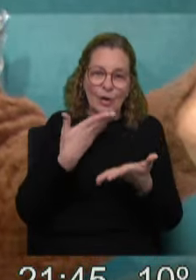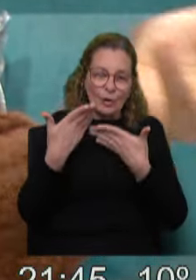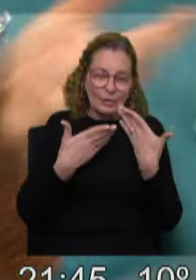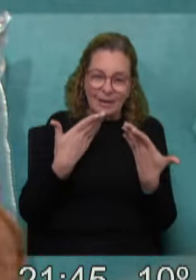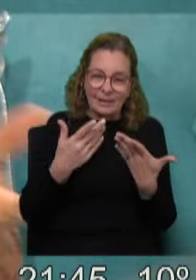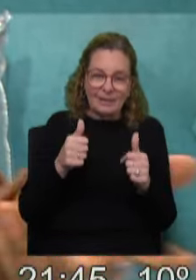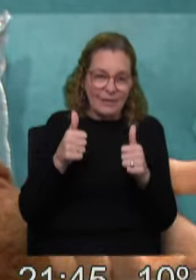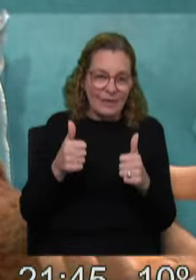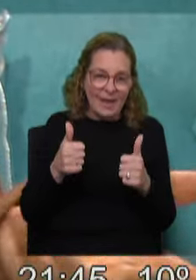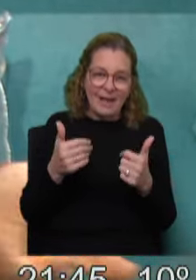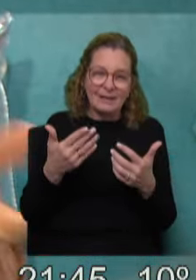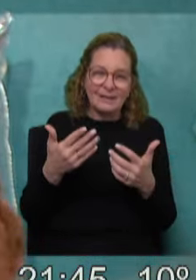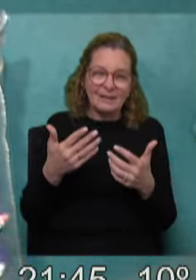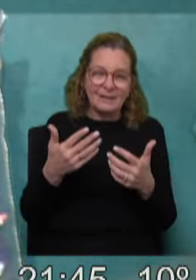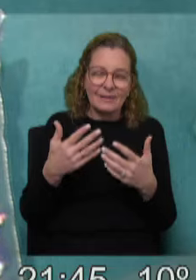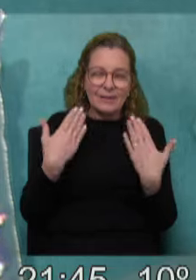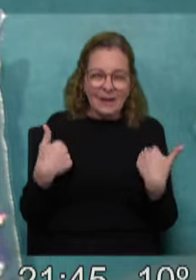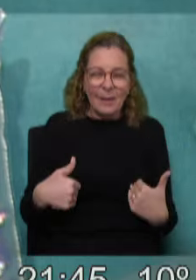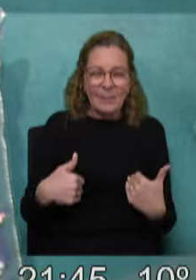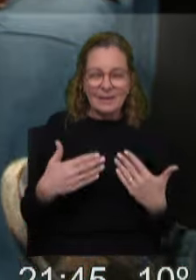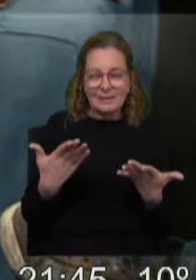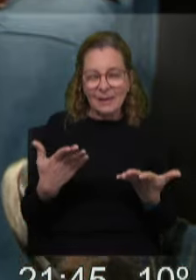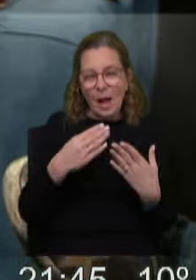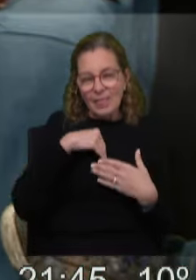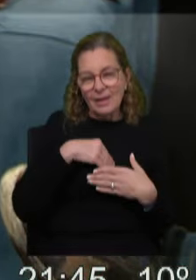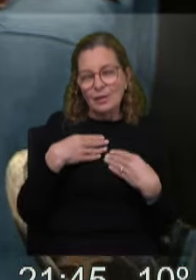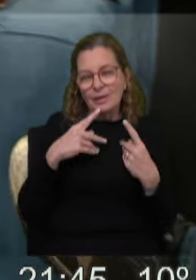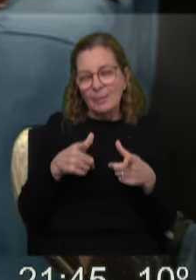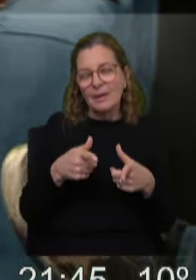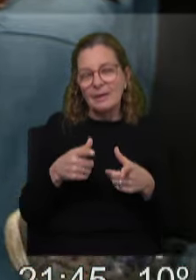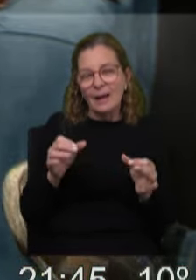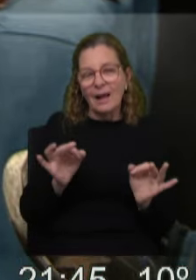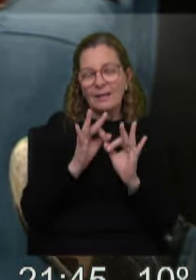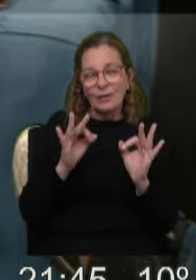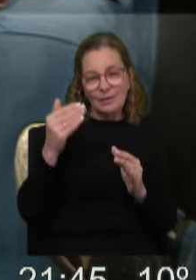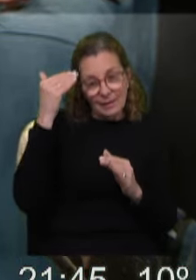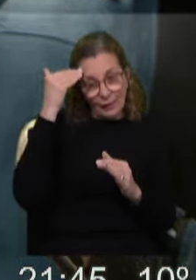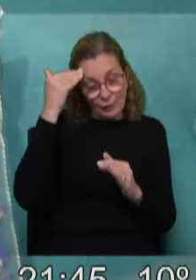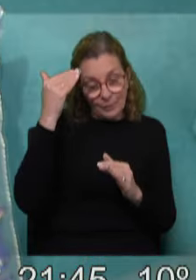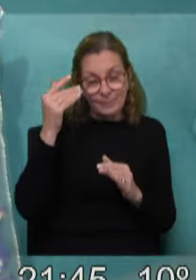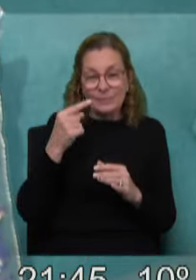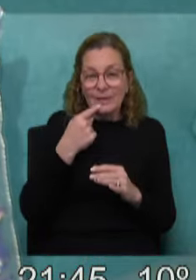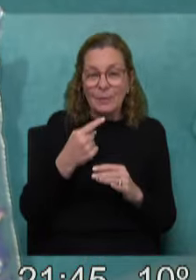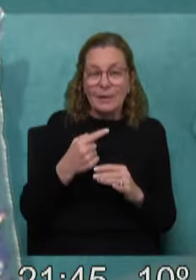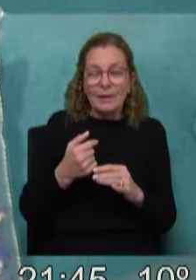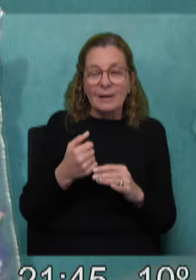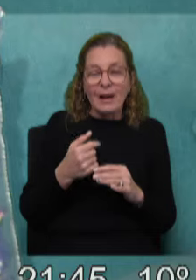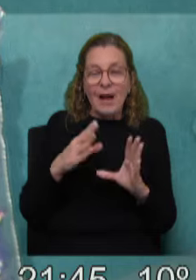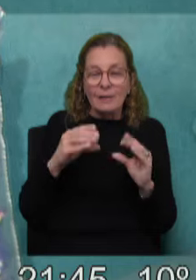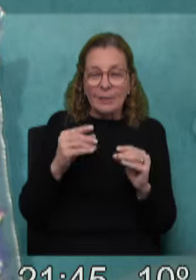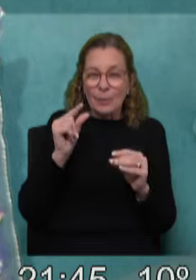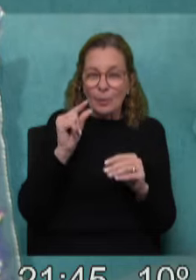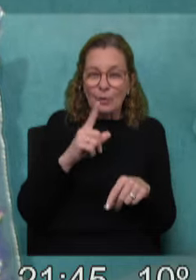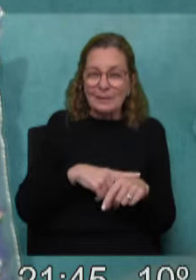Hace bien. Armonía. Hace bien, claro. Claro, bueno, la canción Cerebro, que hoy hablamos por Arnaldo, sí. Salió hace